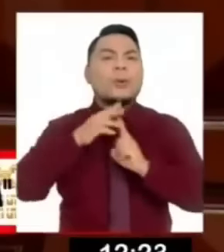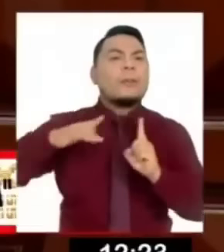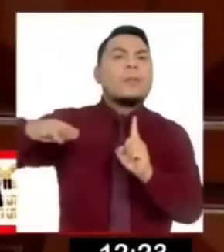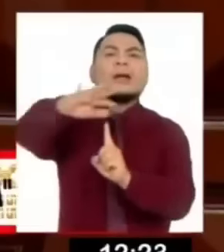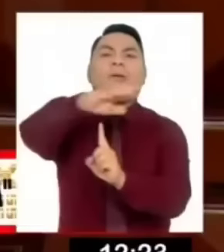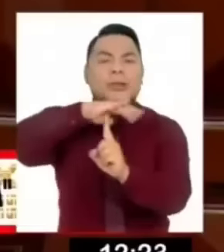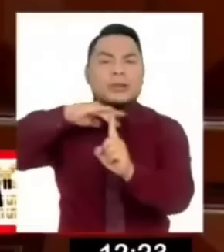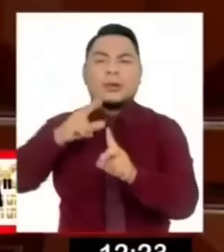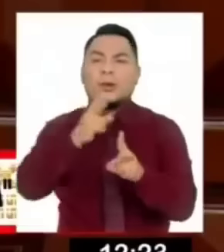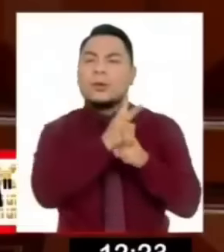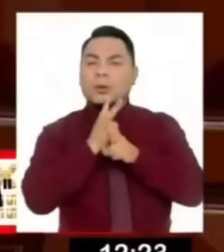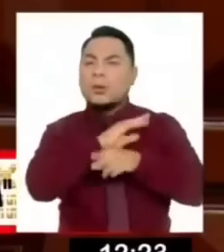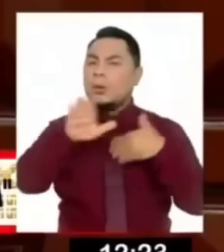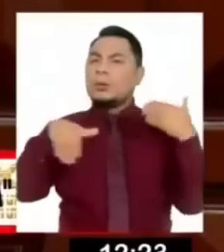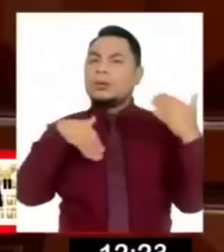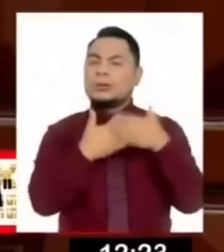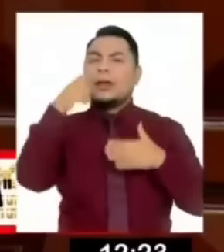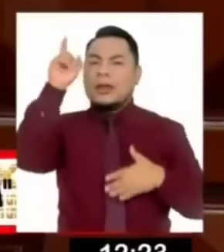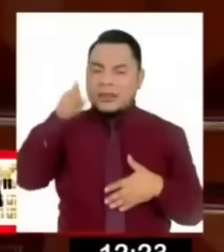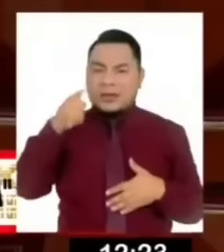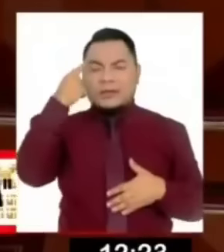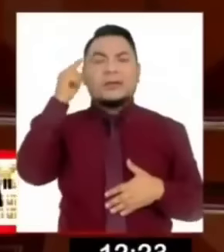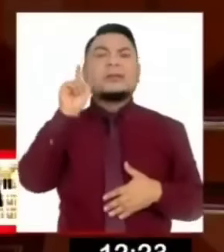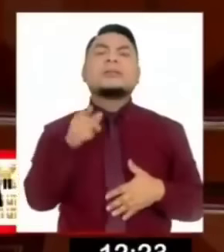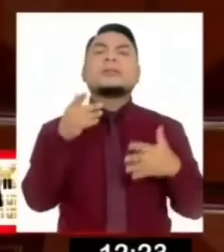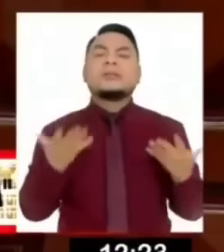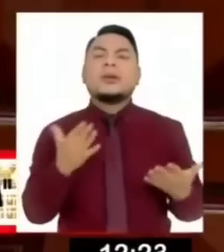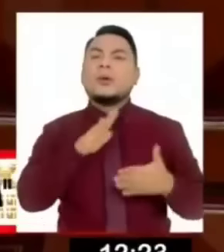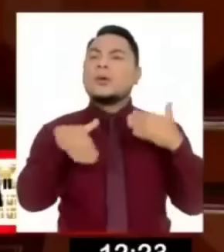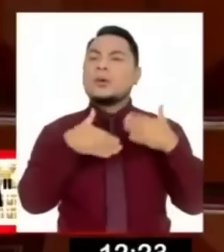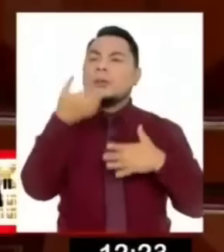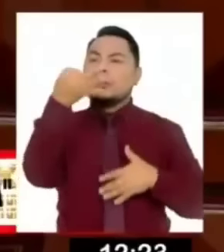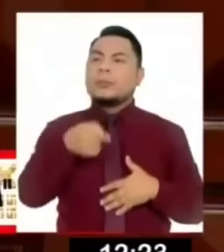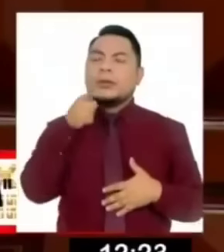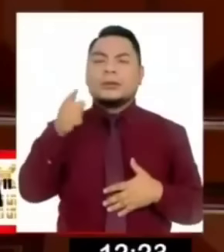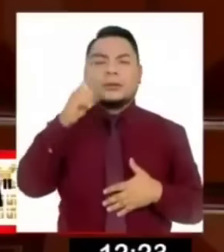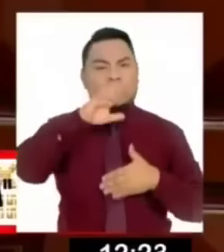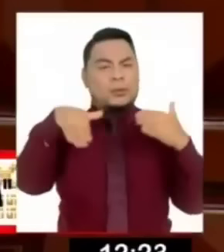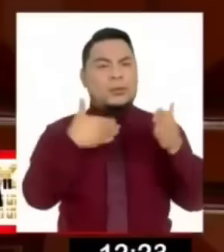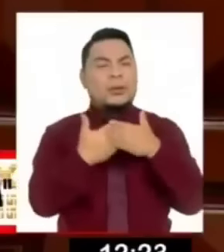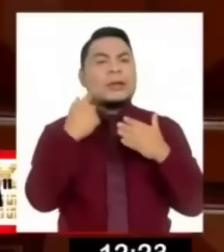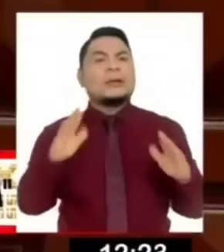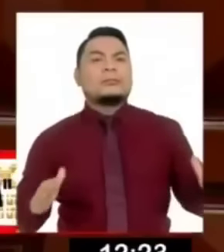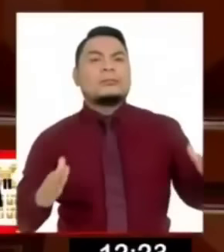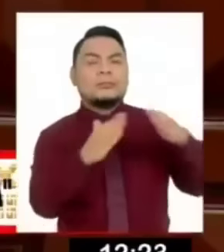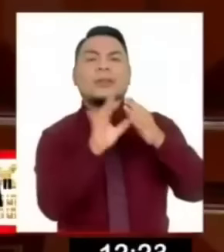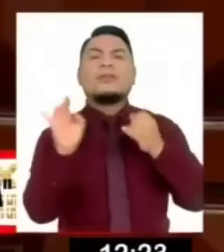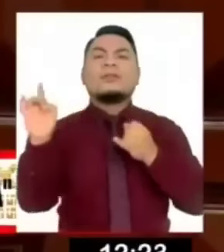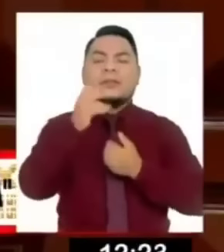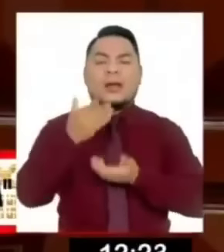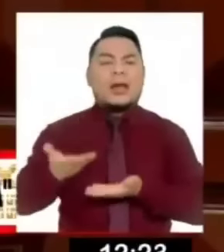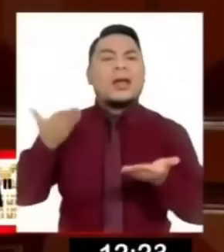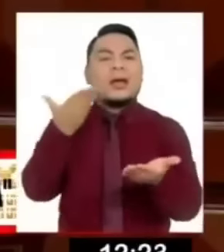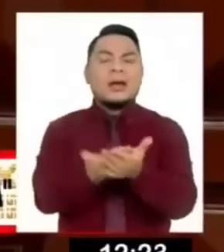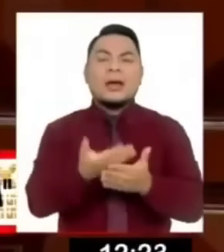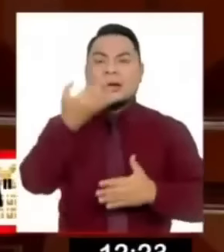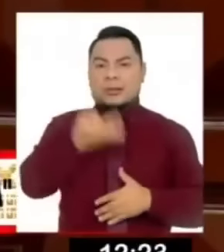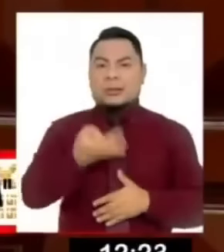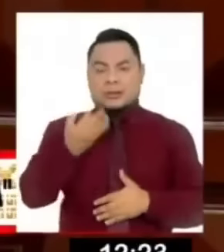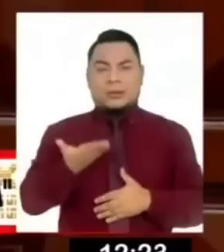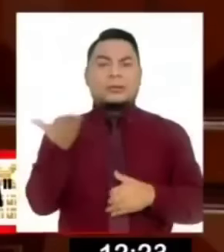ambiente. Toda intervención debe cuantificar certeramente el cierre de minas y otorgar garantías